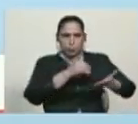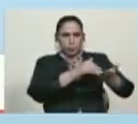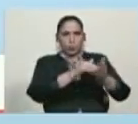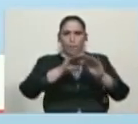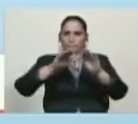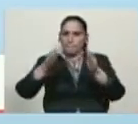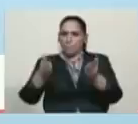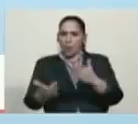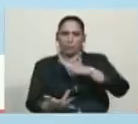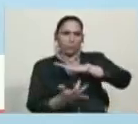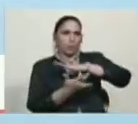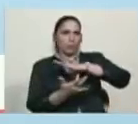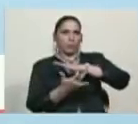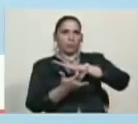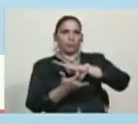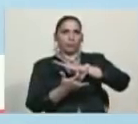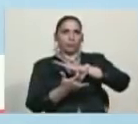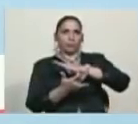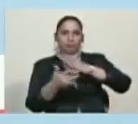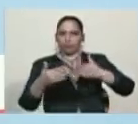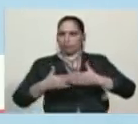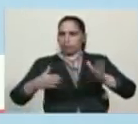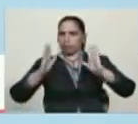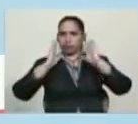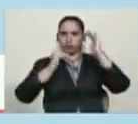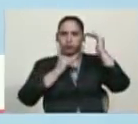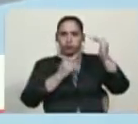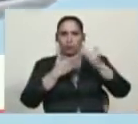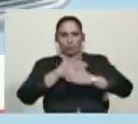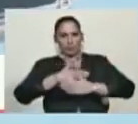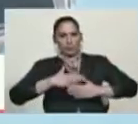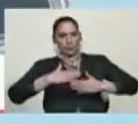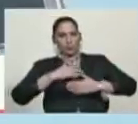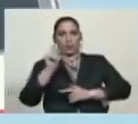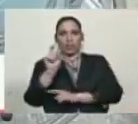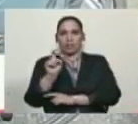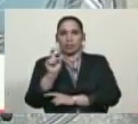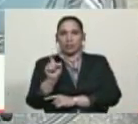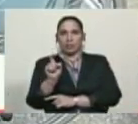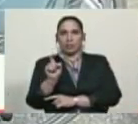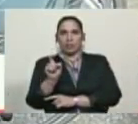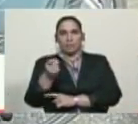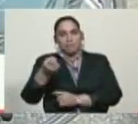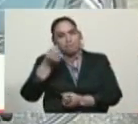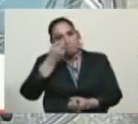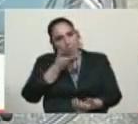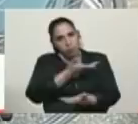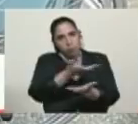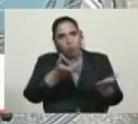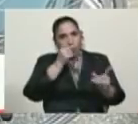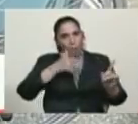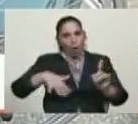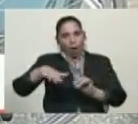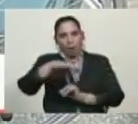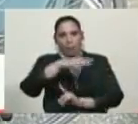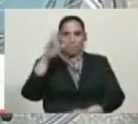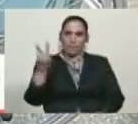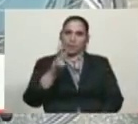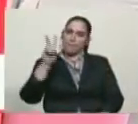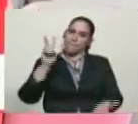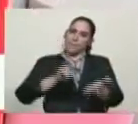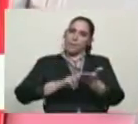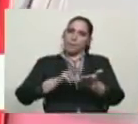y tecnología que permita atender con la calidad que necesita el pueblo venezolano esta es la verdadera